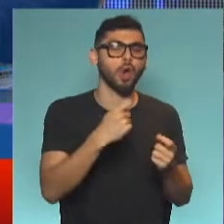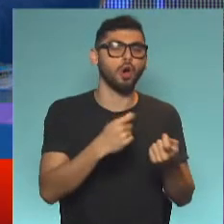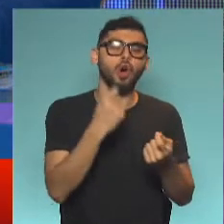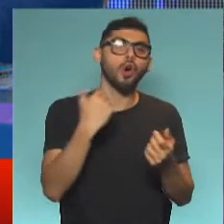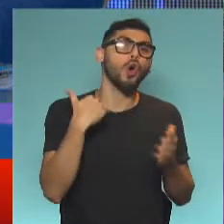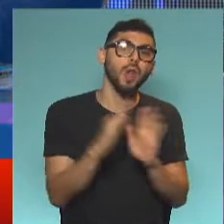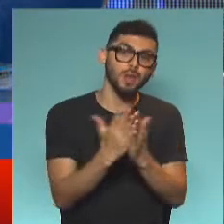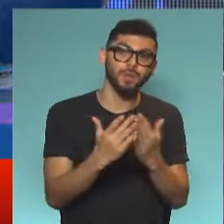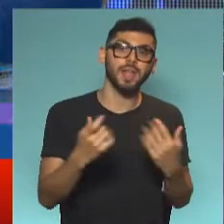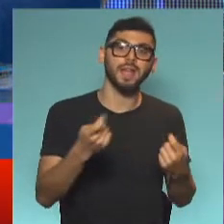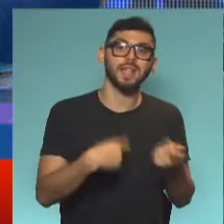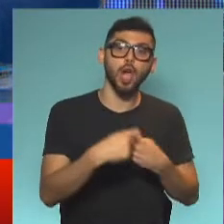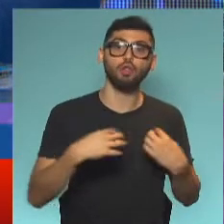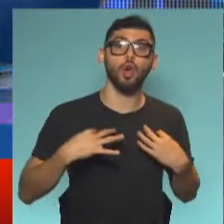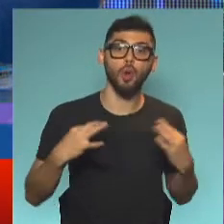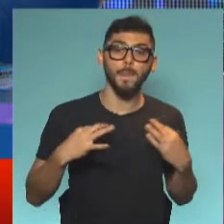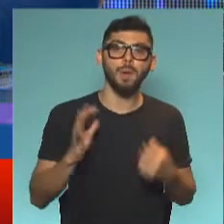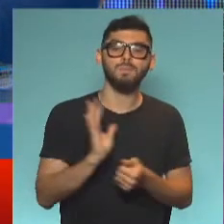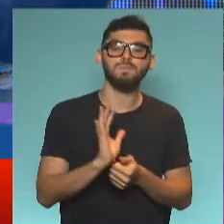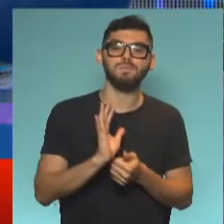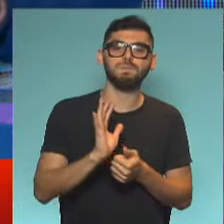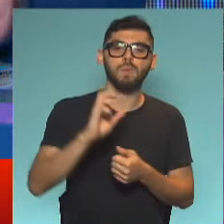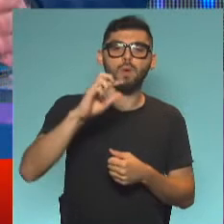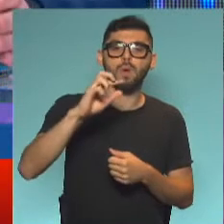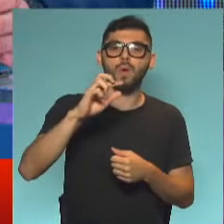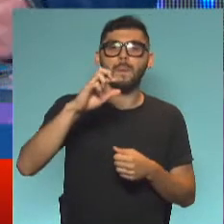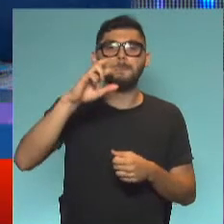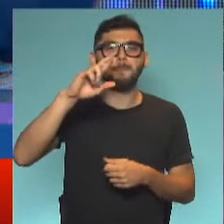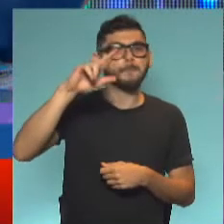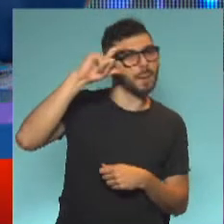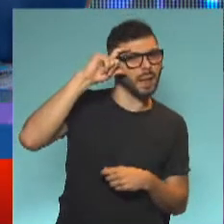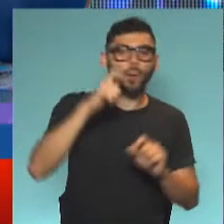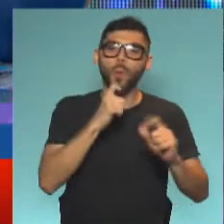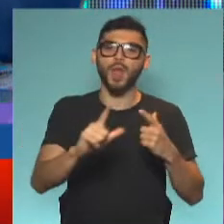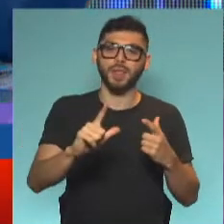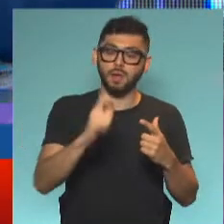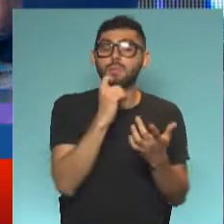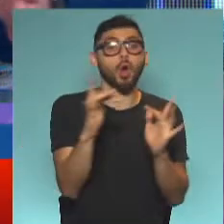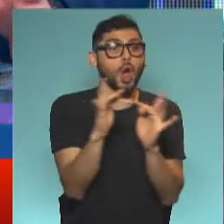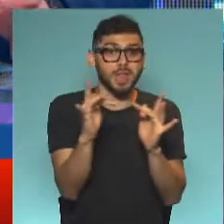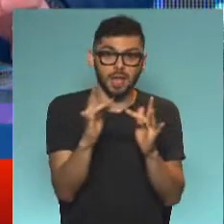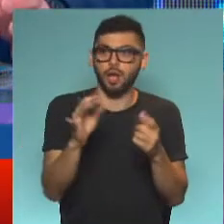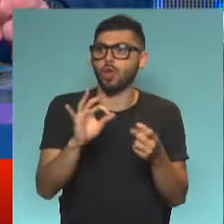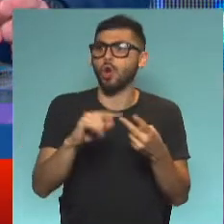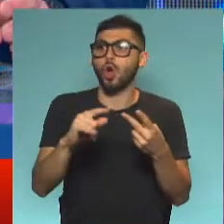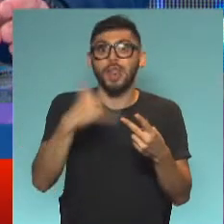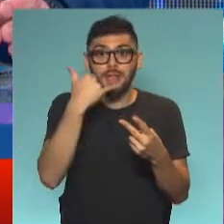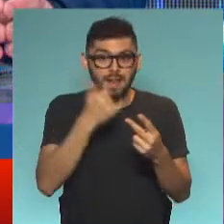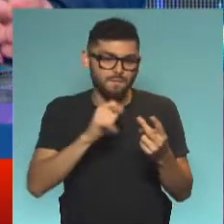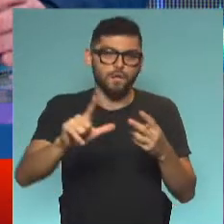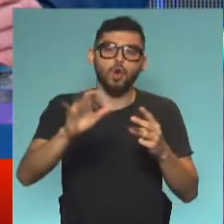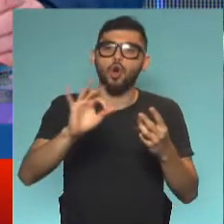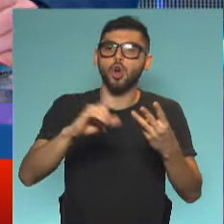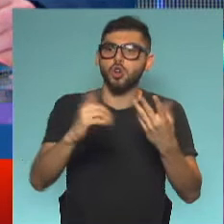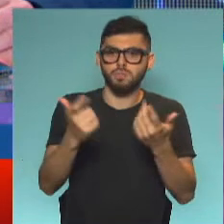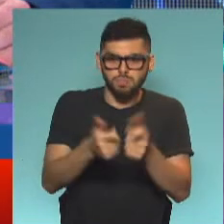hacer preventa. Digamos, vos podés vender, sea por teléfono, sea a través de tus redes sociales, sea a partir de alguna